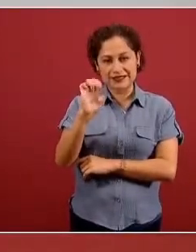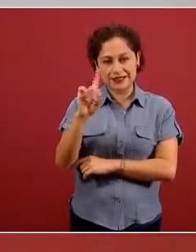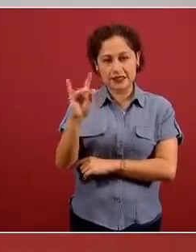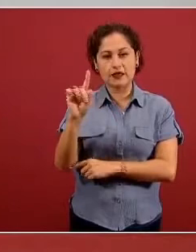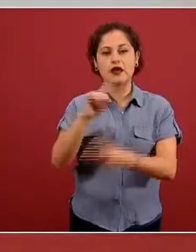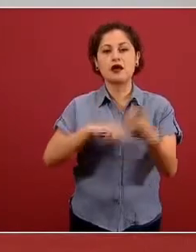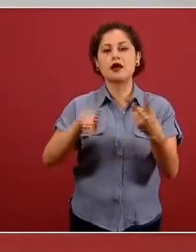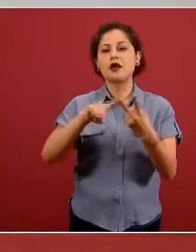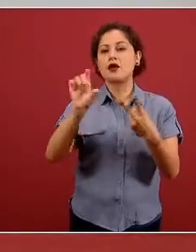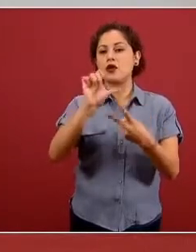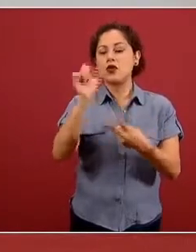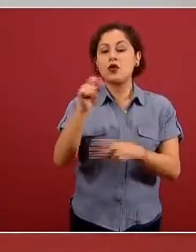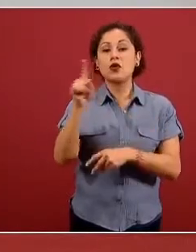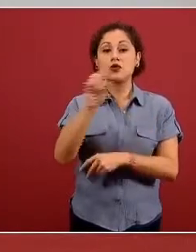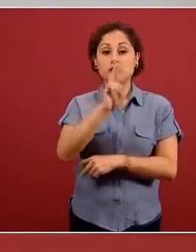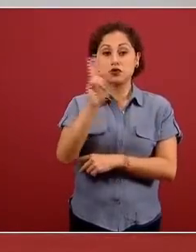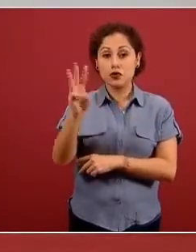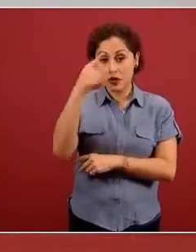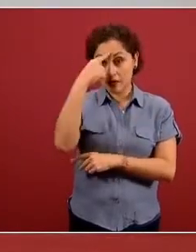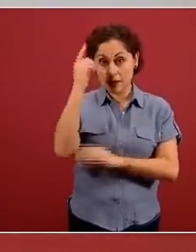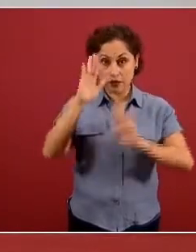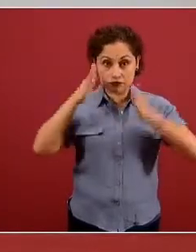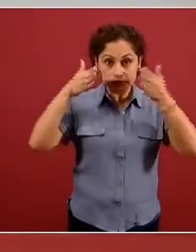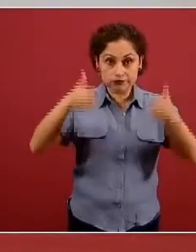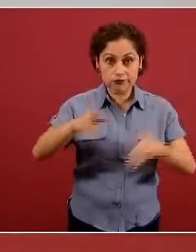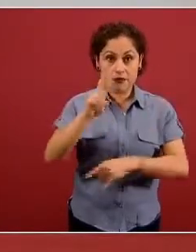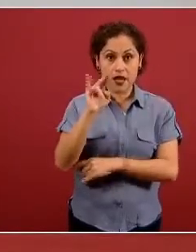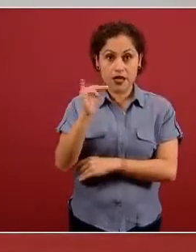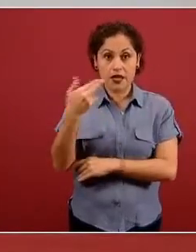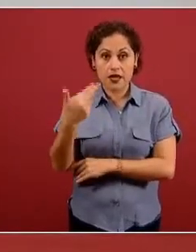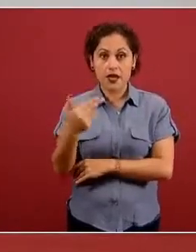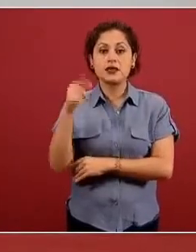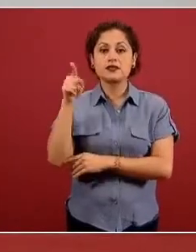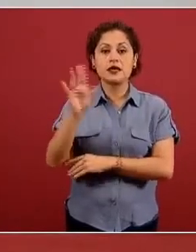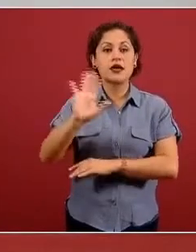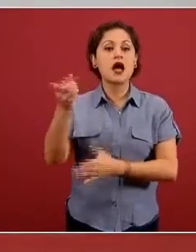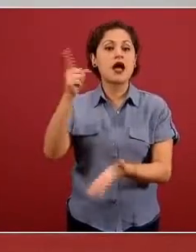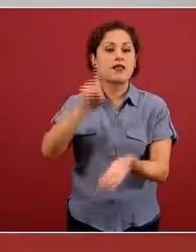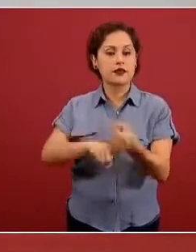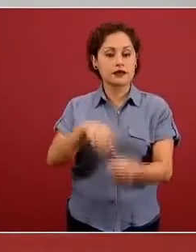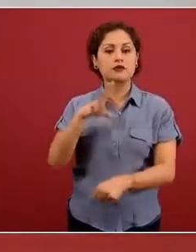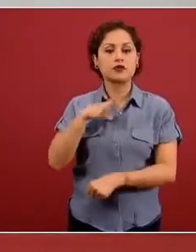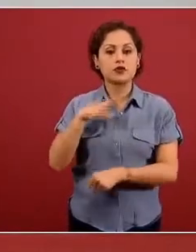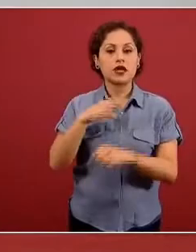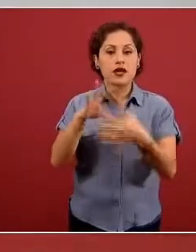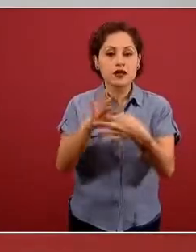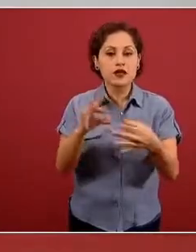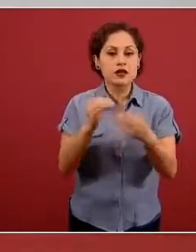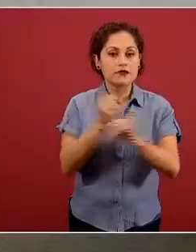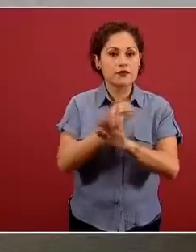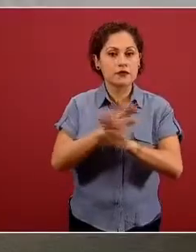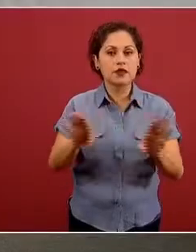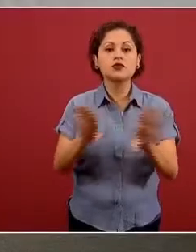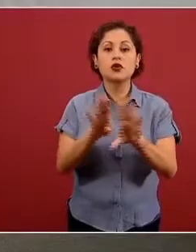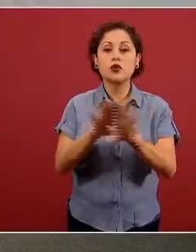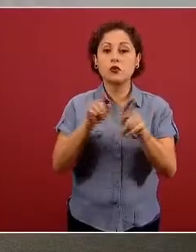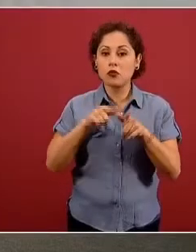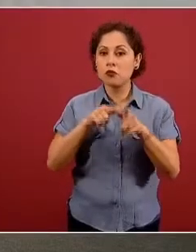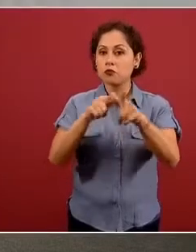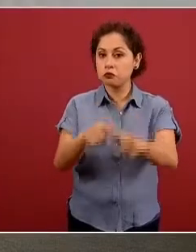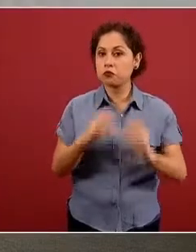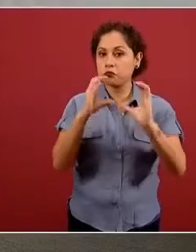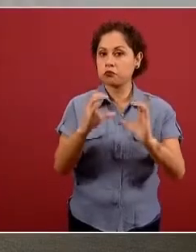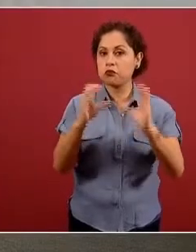lineamientos específicos y las recomendaciones para las personas que viven con VIH. También en nuestras redes sociales